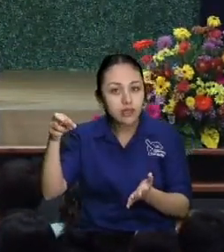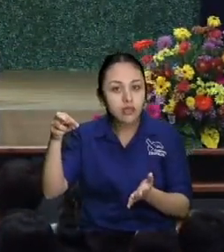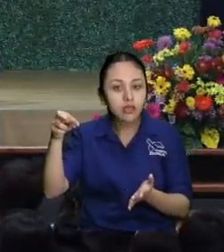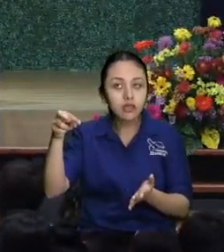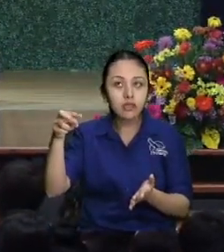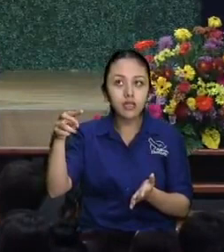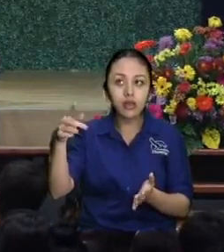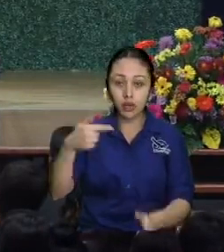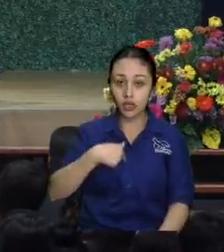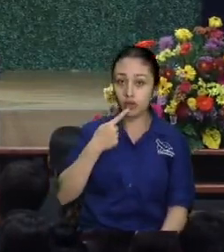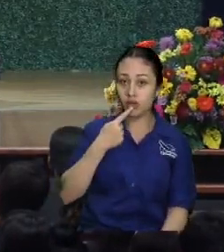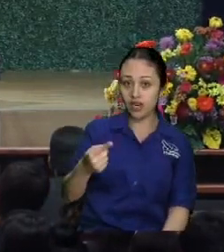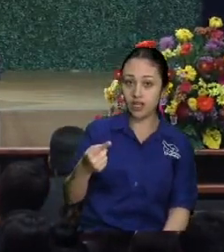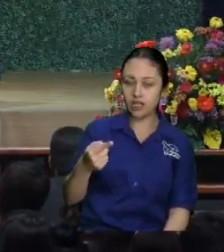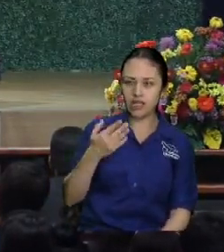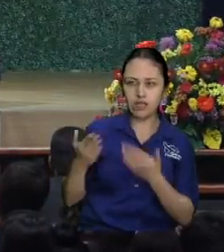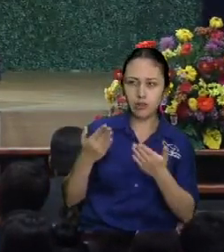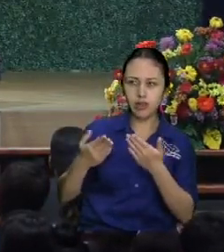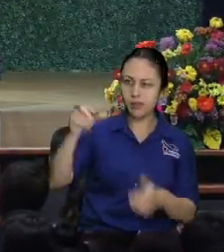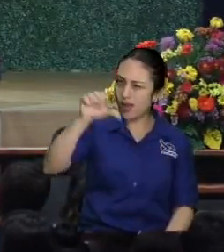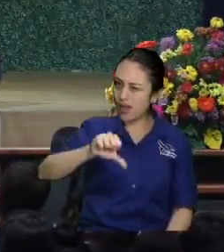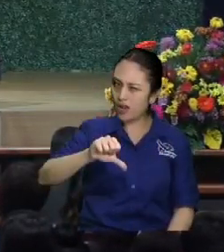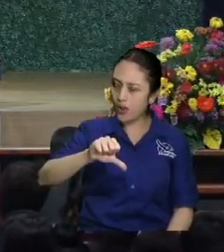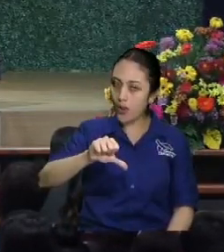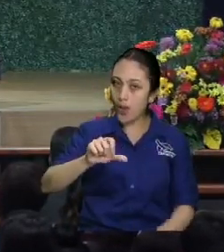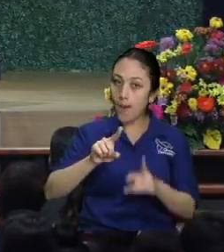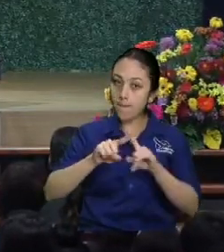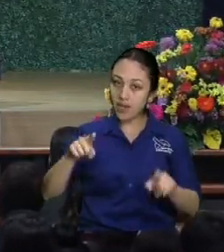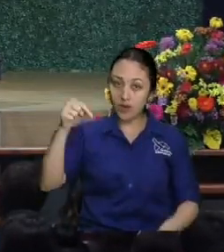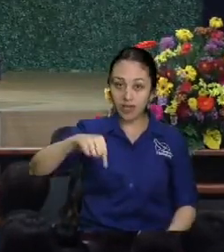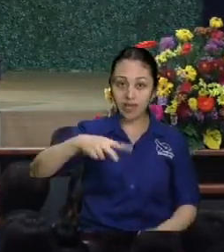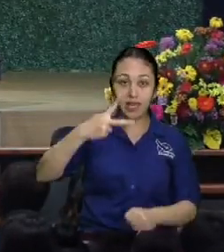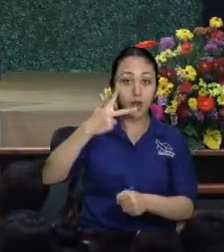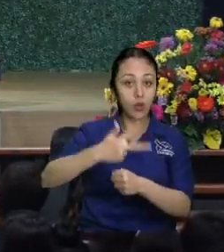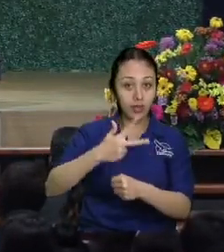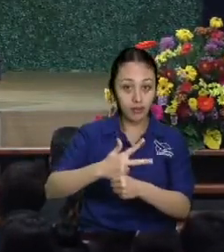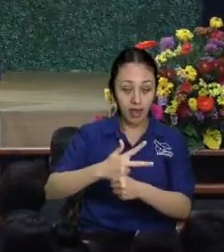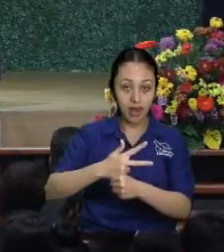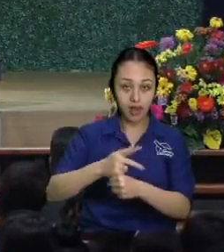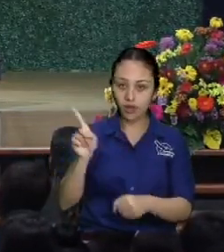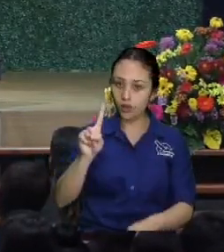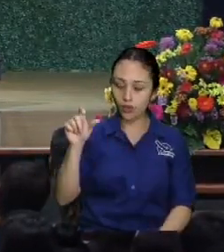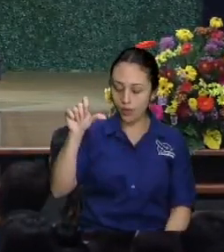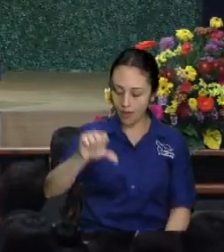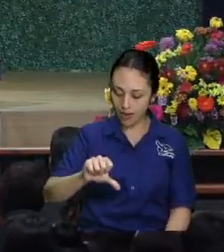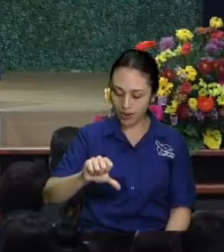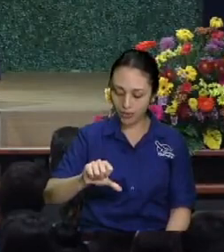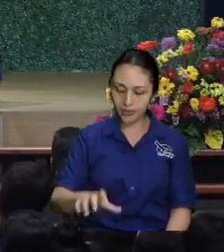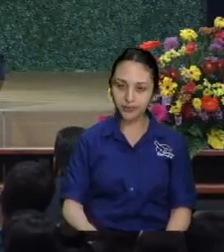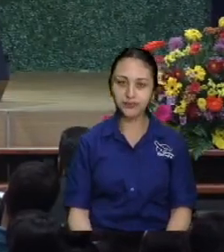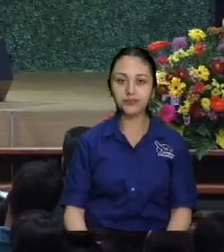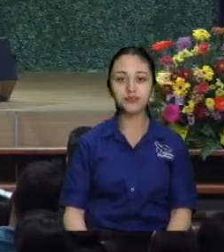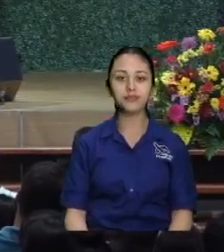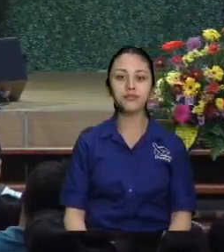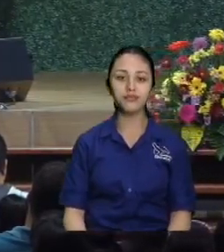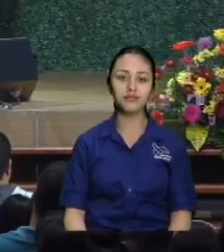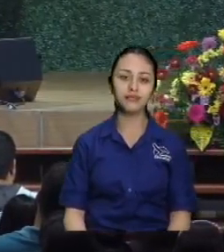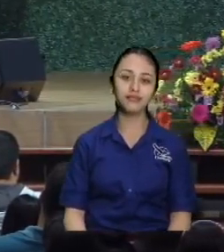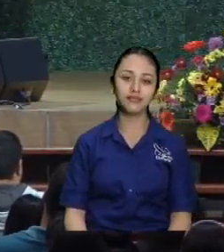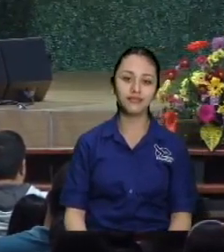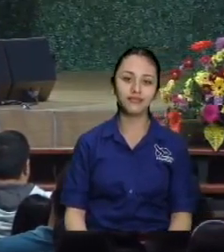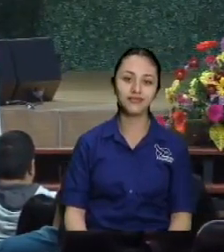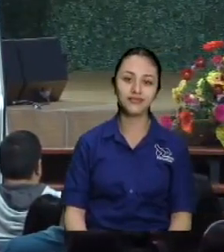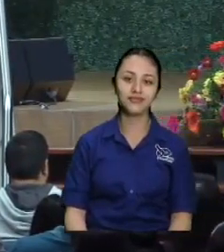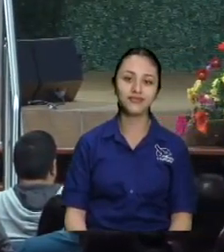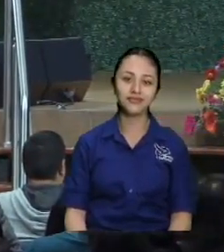es malo, espero que no, pero para acá no es malo. Al rescoldo del, lo